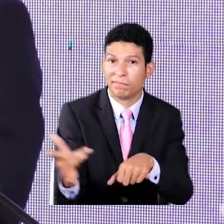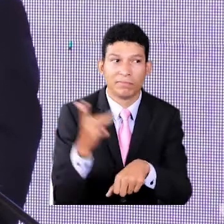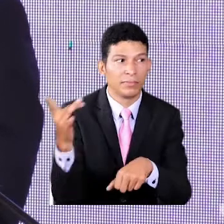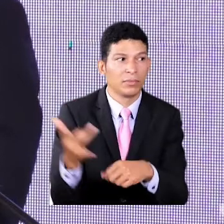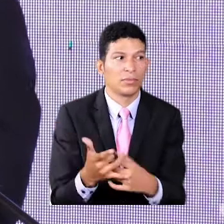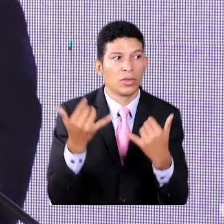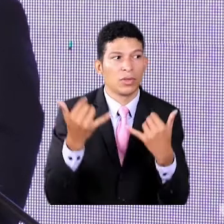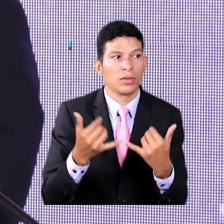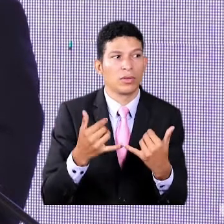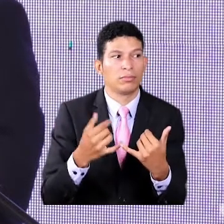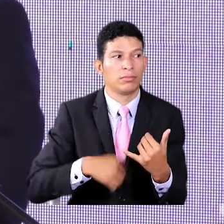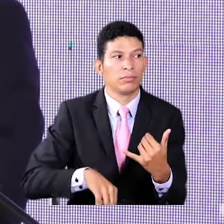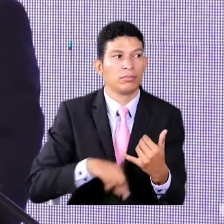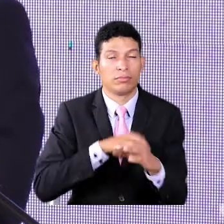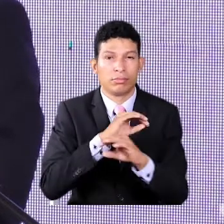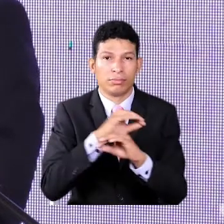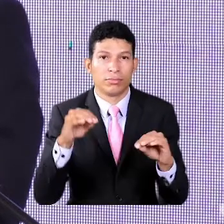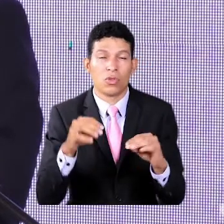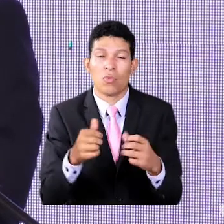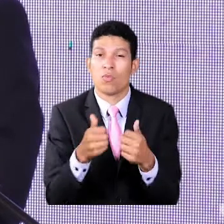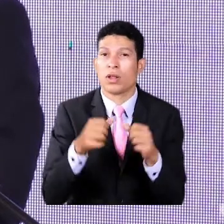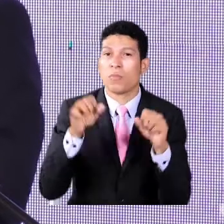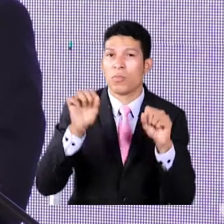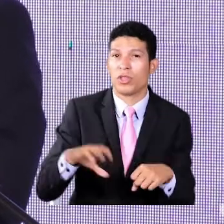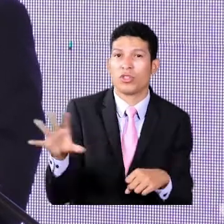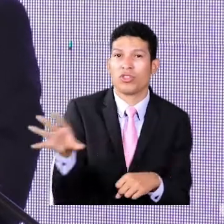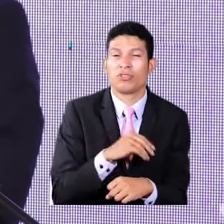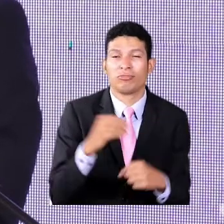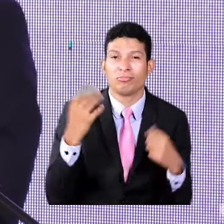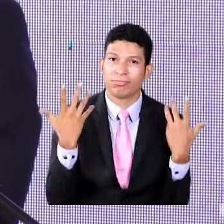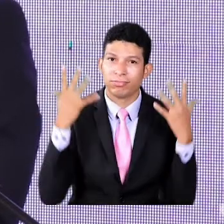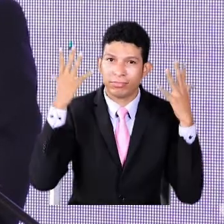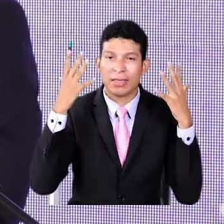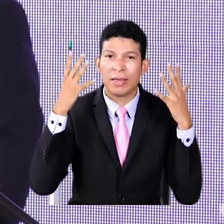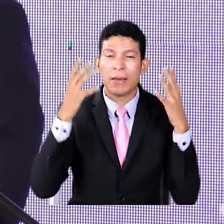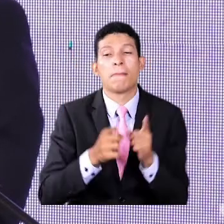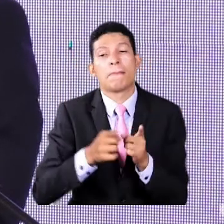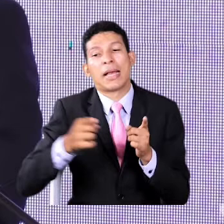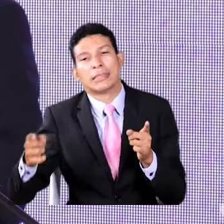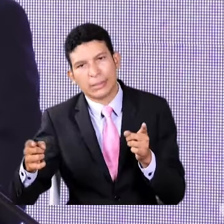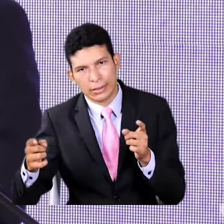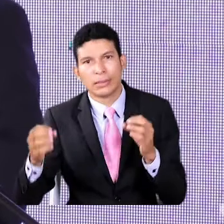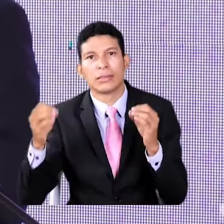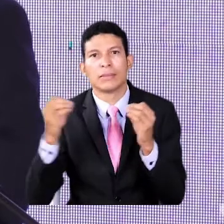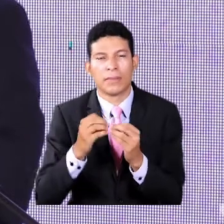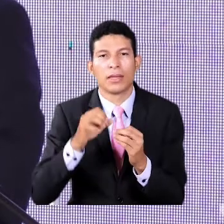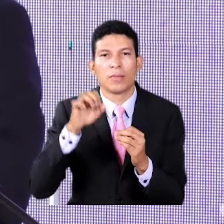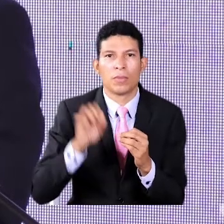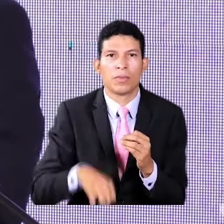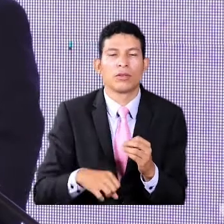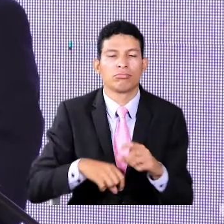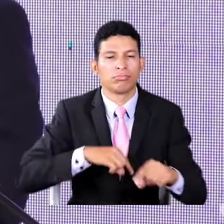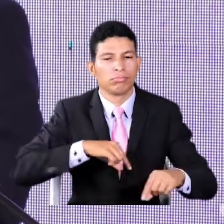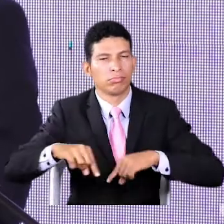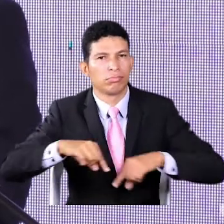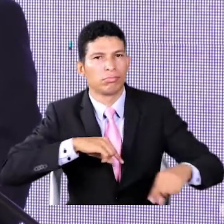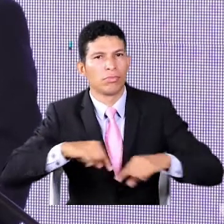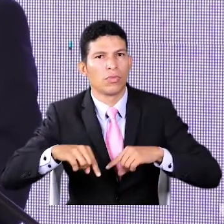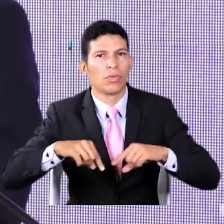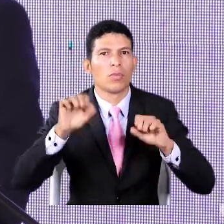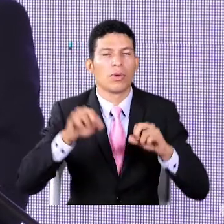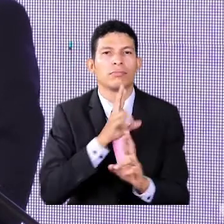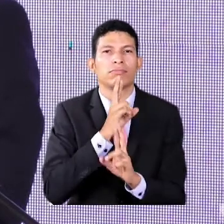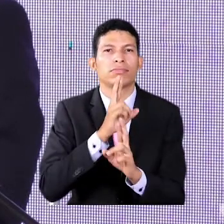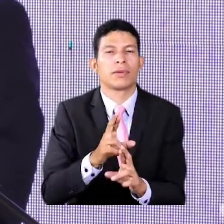es una buena noticia que podemos todos celebrar que tenemos un plazo mayor que la comisión tiene un plazo mayor para que el resultado